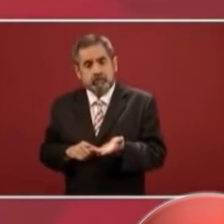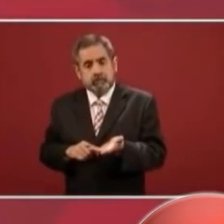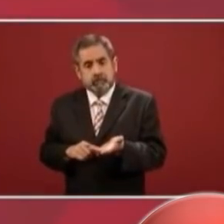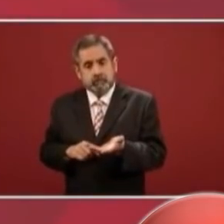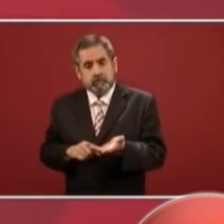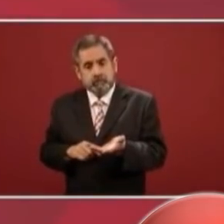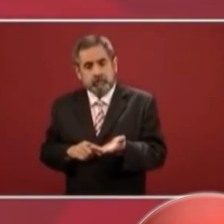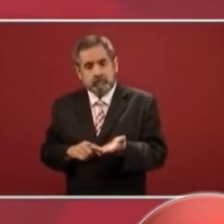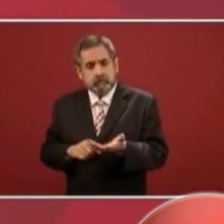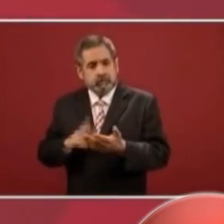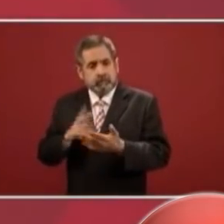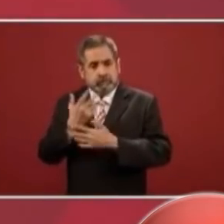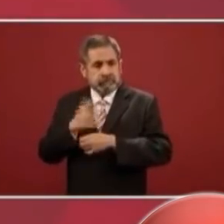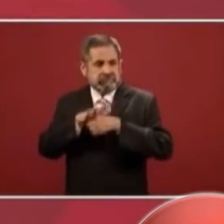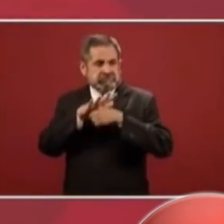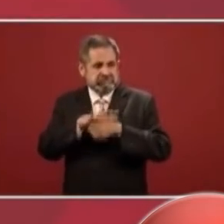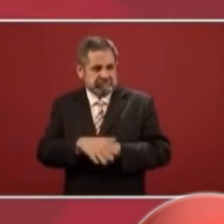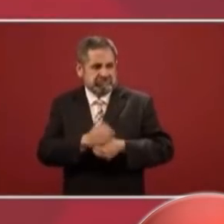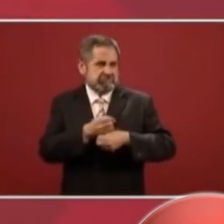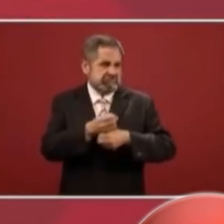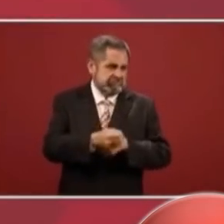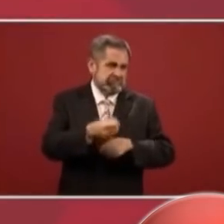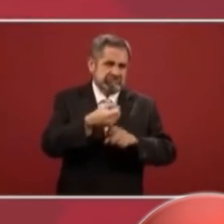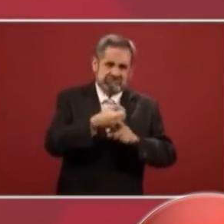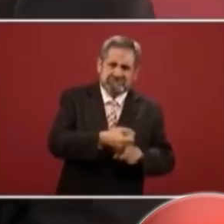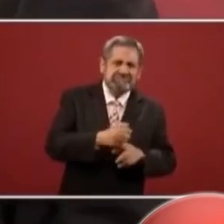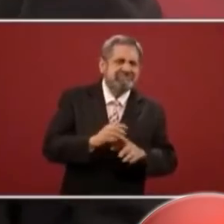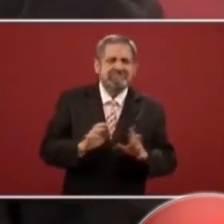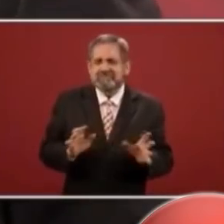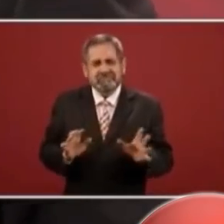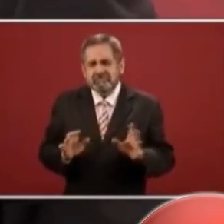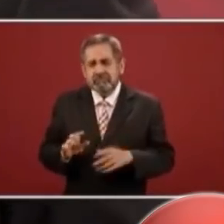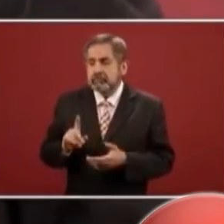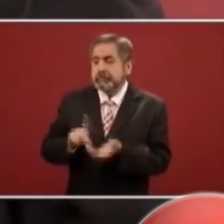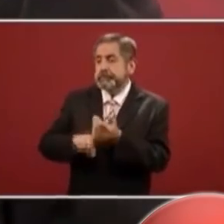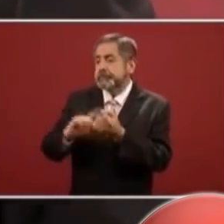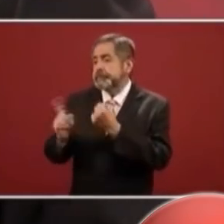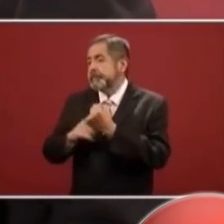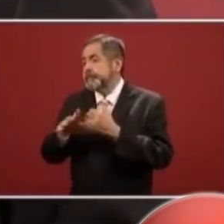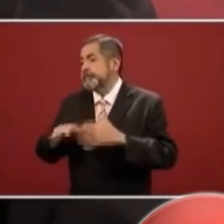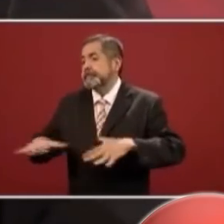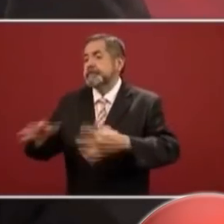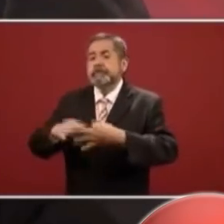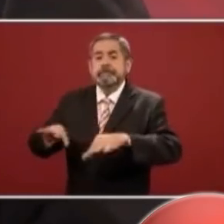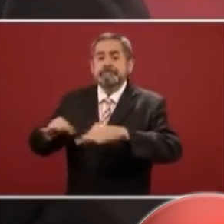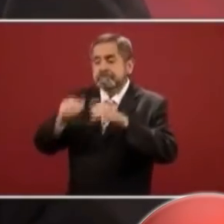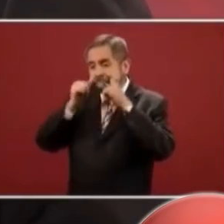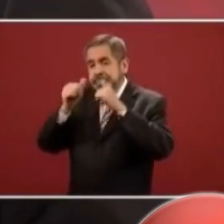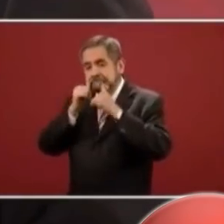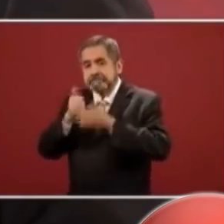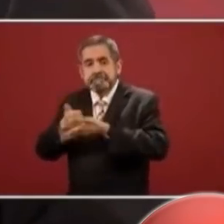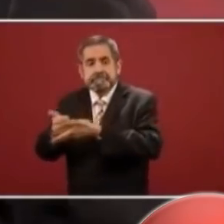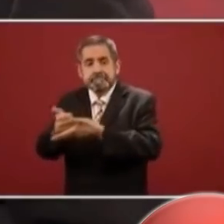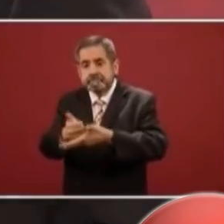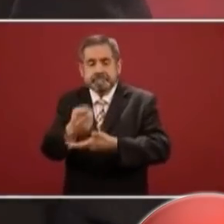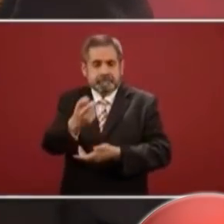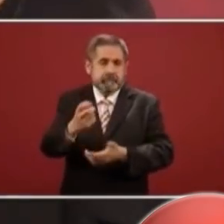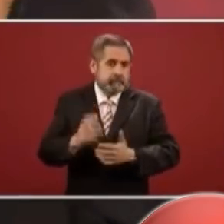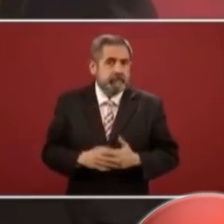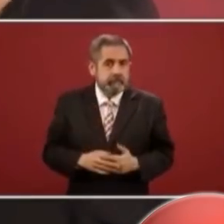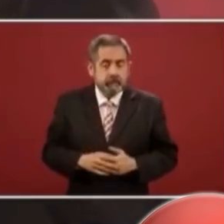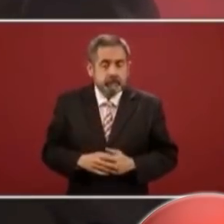con medidas coercitivas, sino lo social, que es importantísimo.